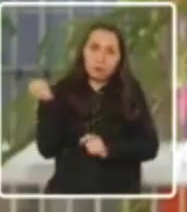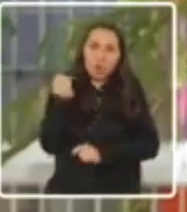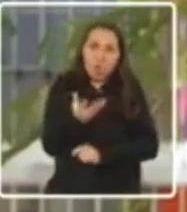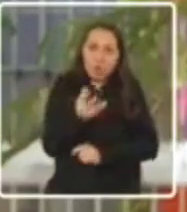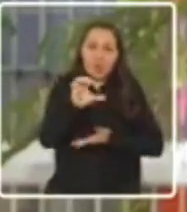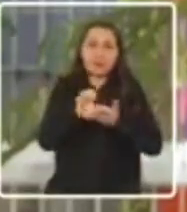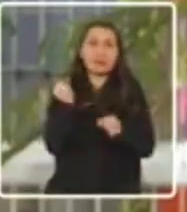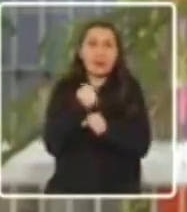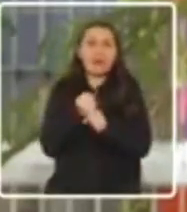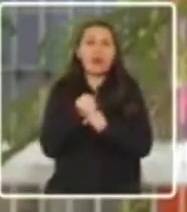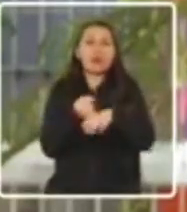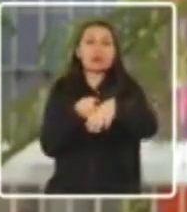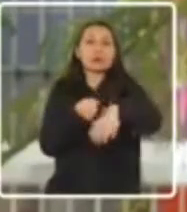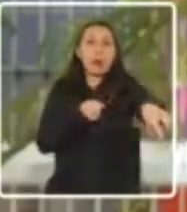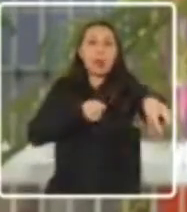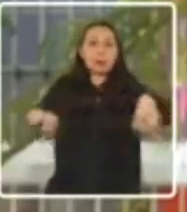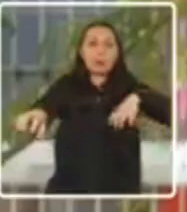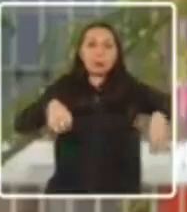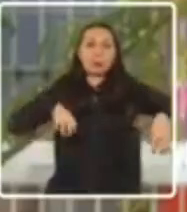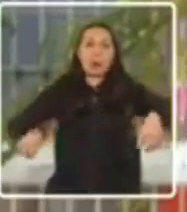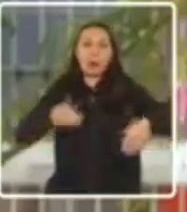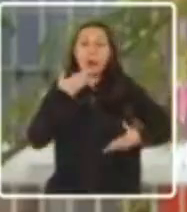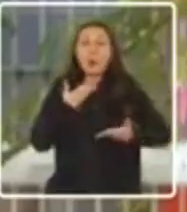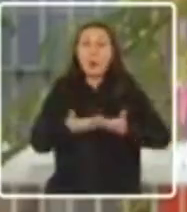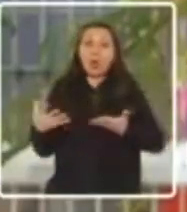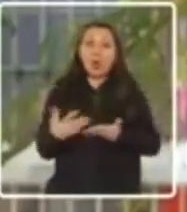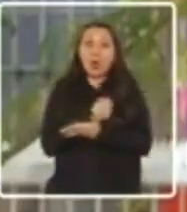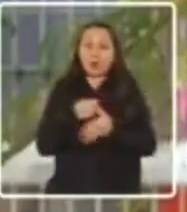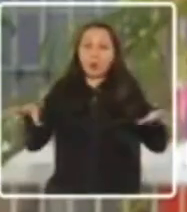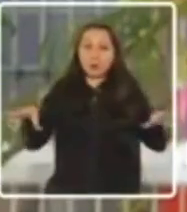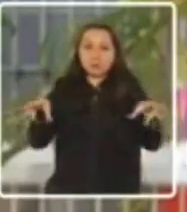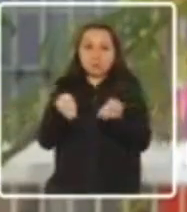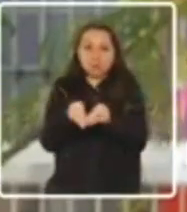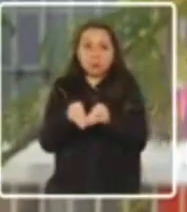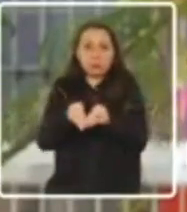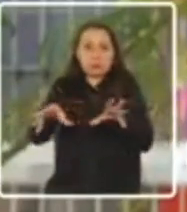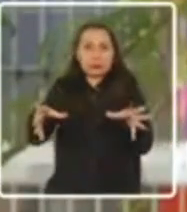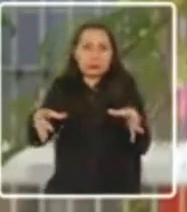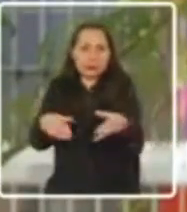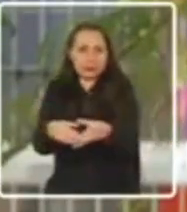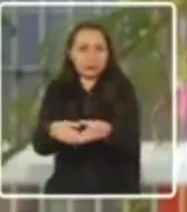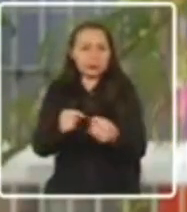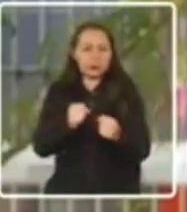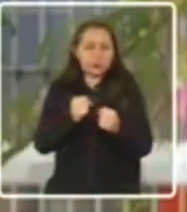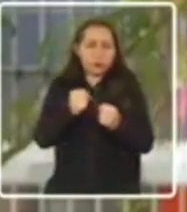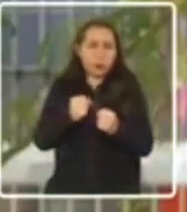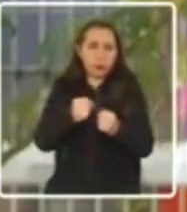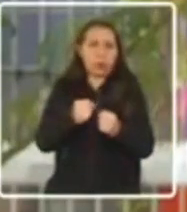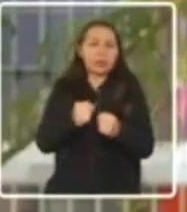Estado, trabajan mucho cada uno por su lado. Y cuando se logra juntar y se potencia